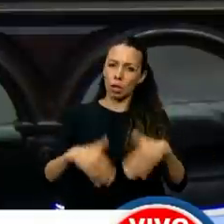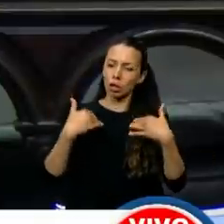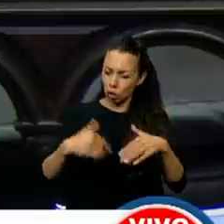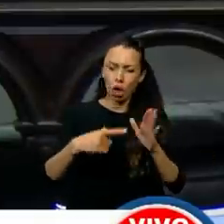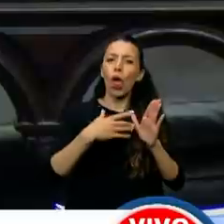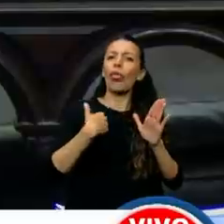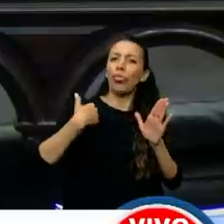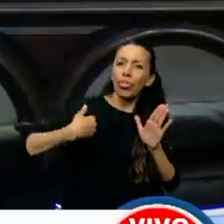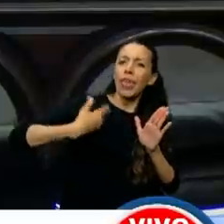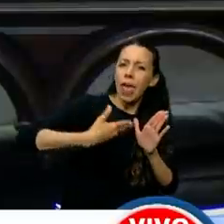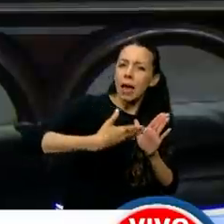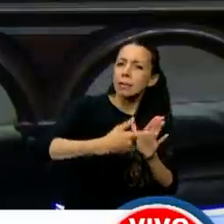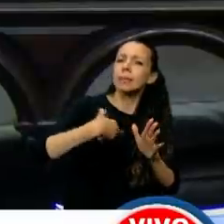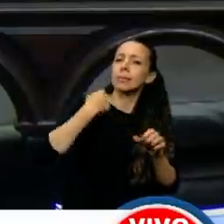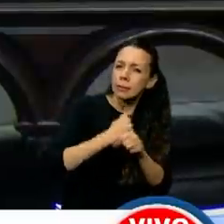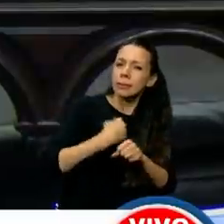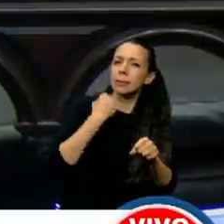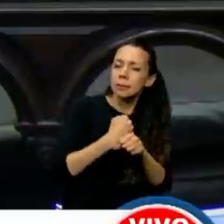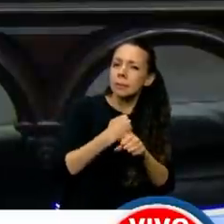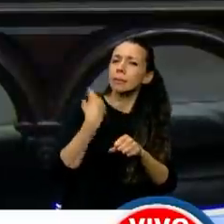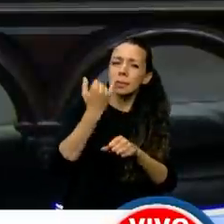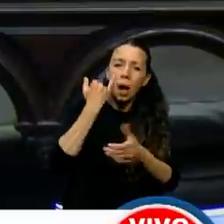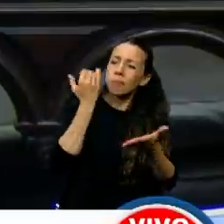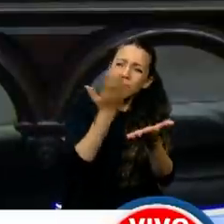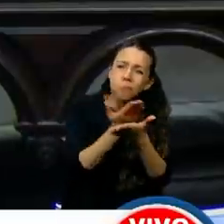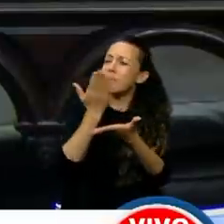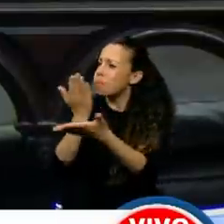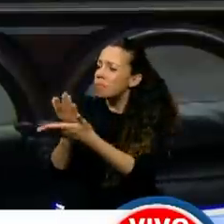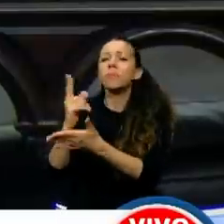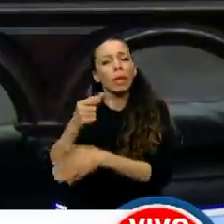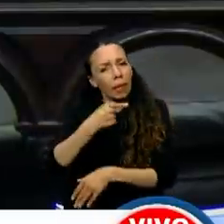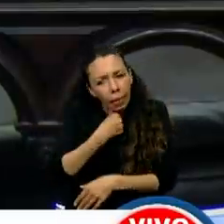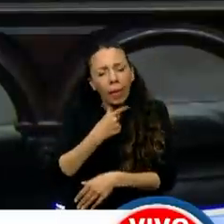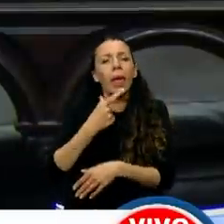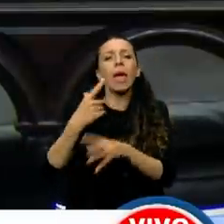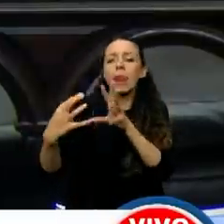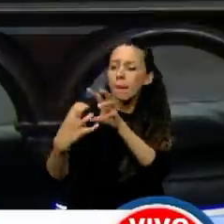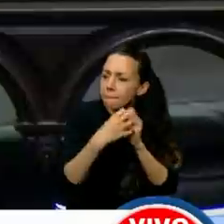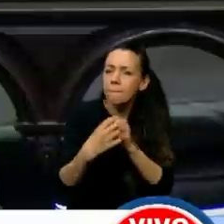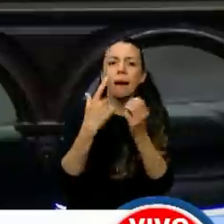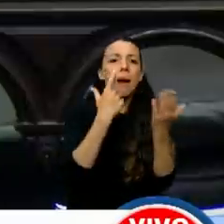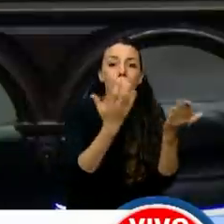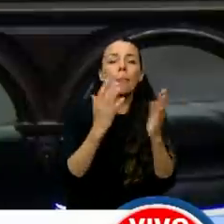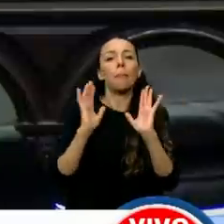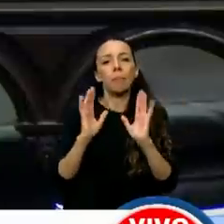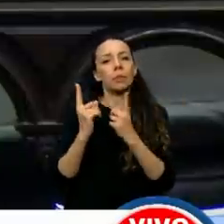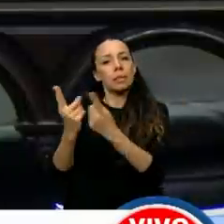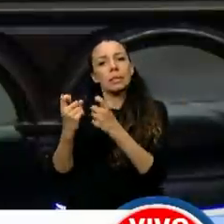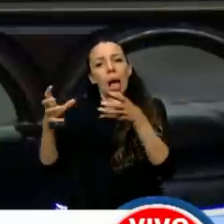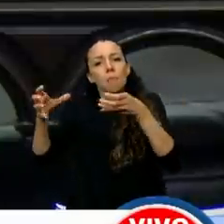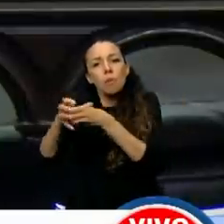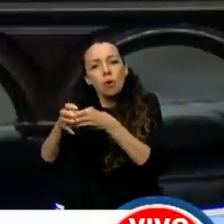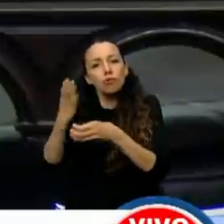hemos estado planteando que estábamos absolutamente predispuestos a discutir estas cuestiones en la medida que el oficialismo se